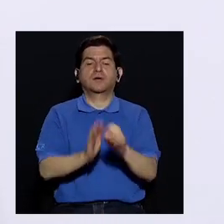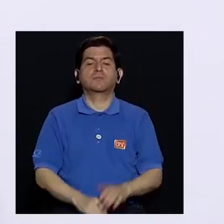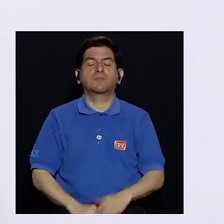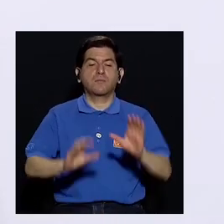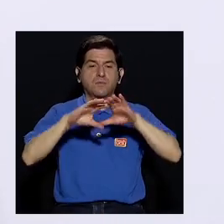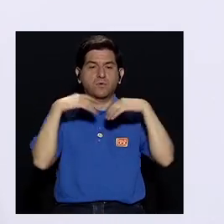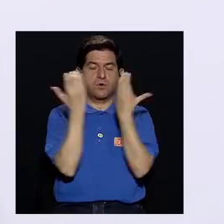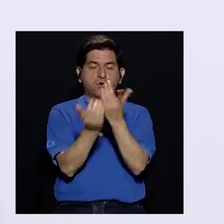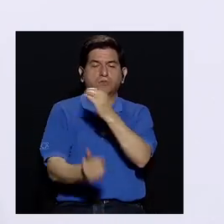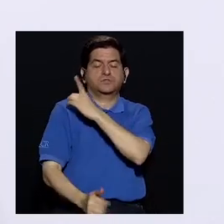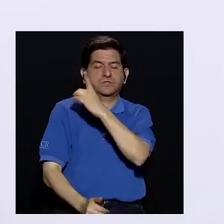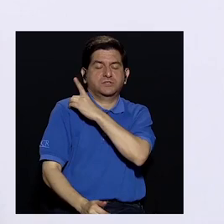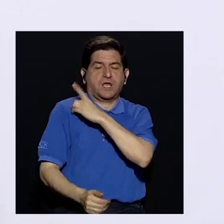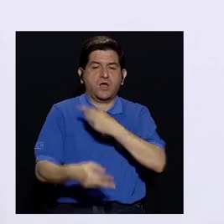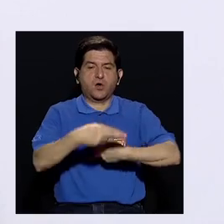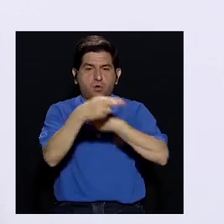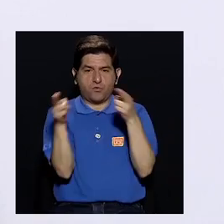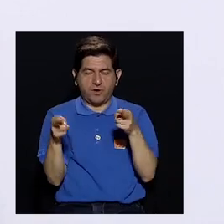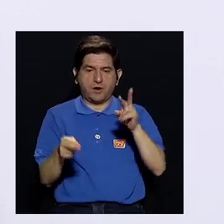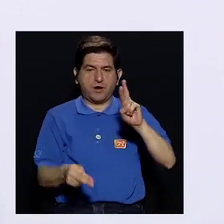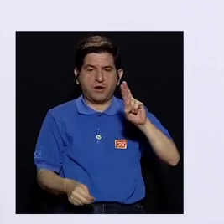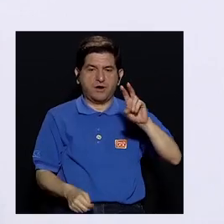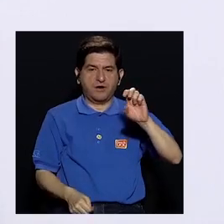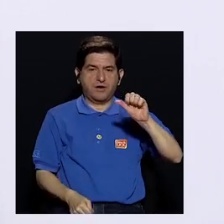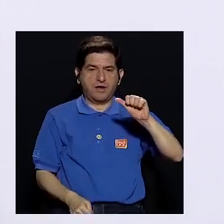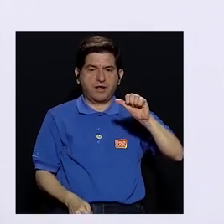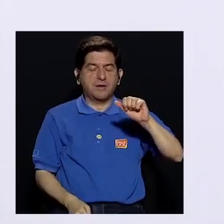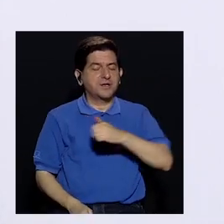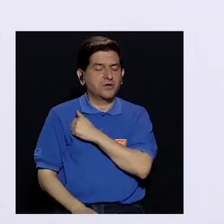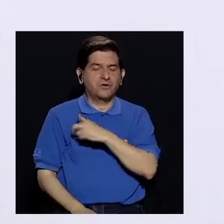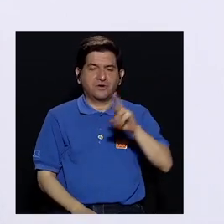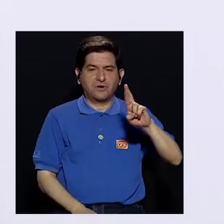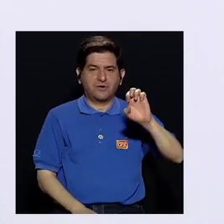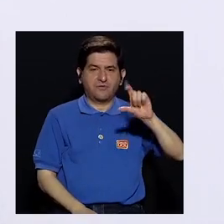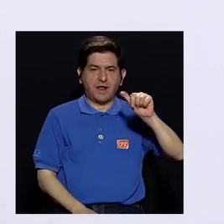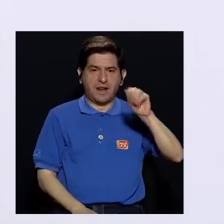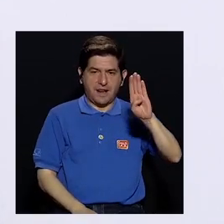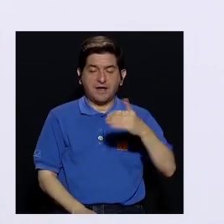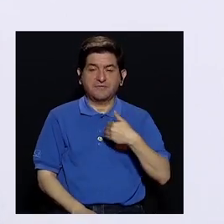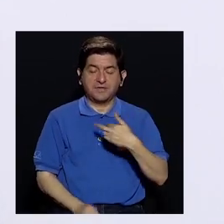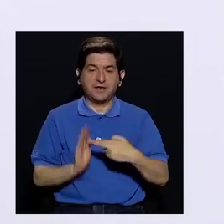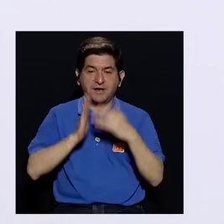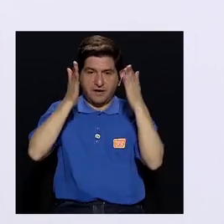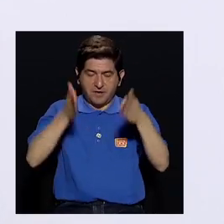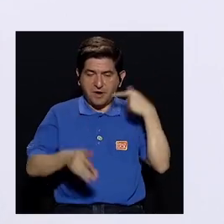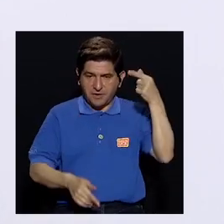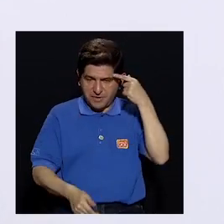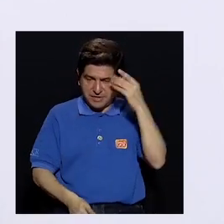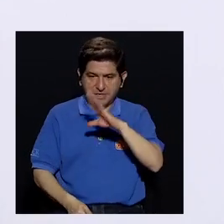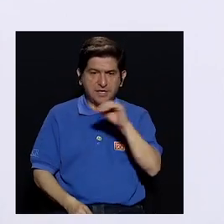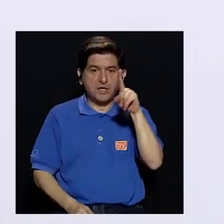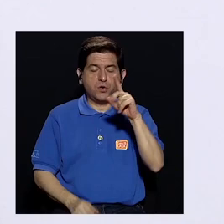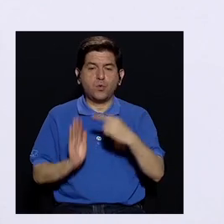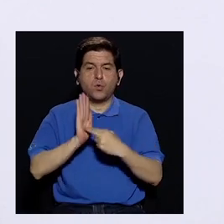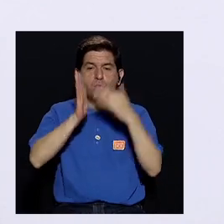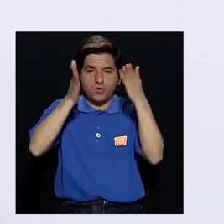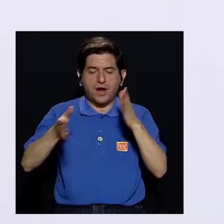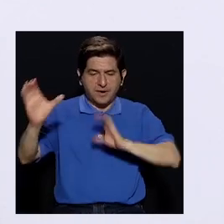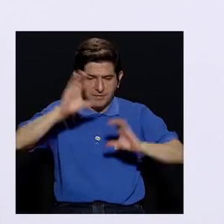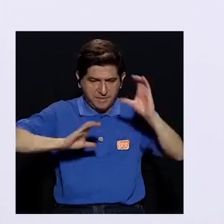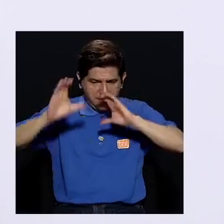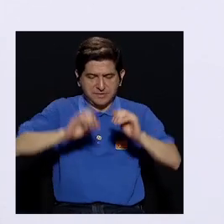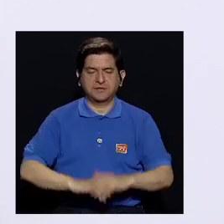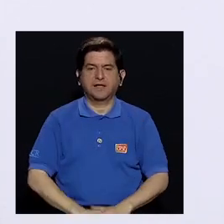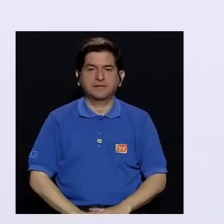los gobiernos y los científicos entonces por ejemplo el consejo directivo regional de relax debe tener un